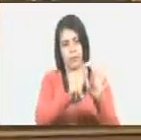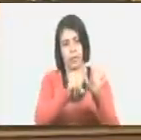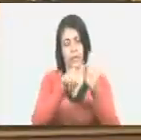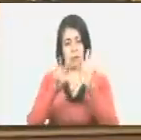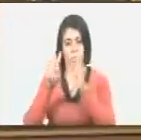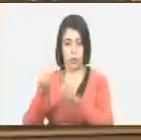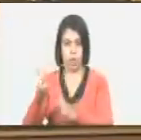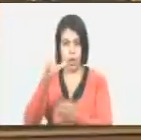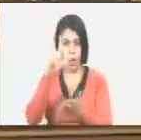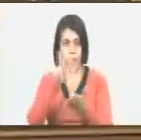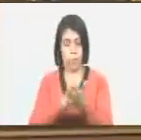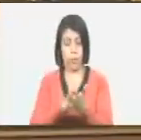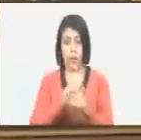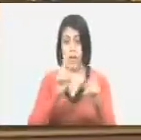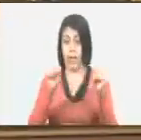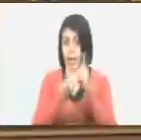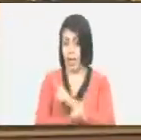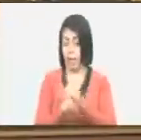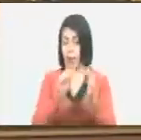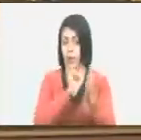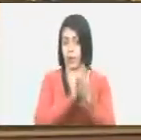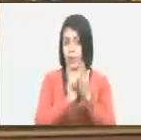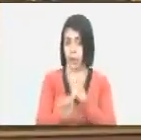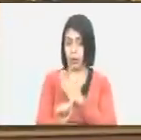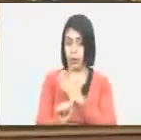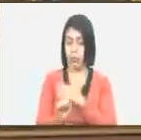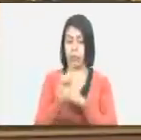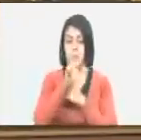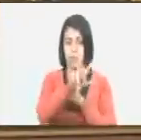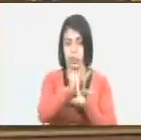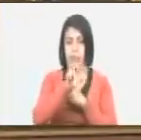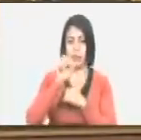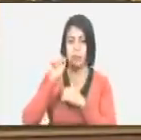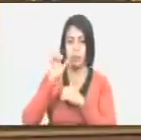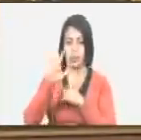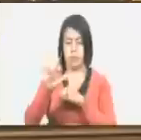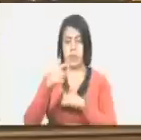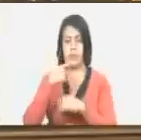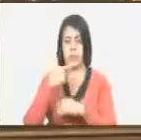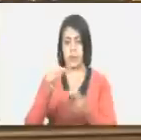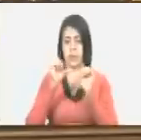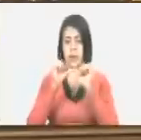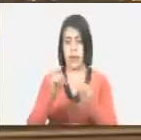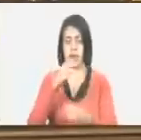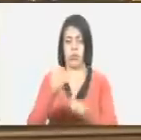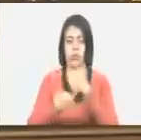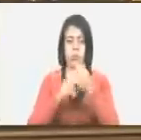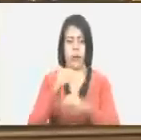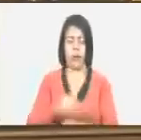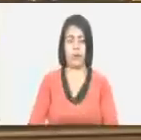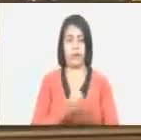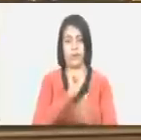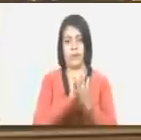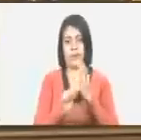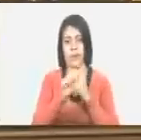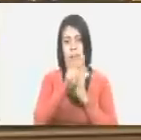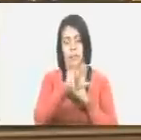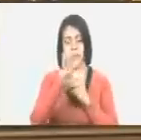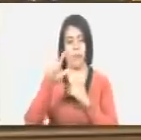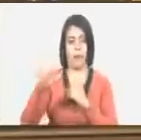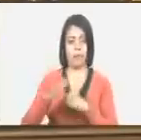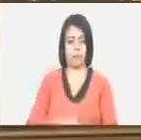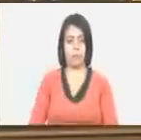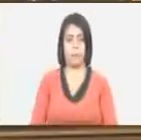Se propone aprobar con modificaciones el contenido del artículo 35, quedando redactado de la siguiente manera.